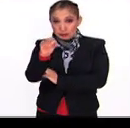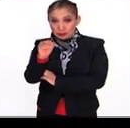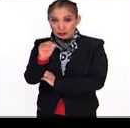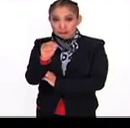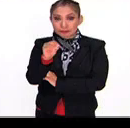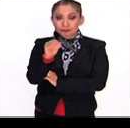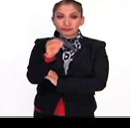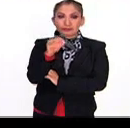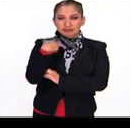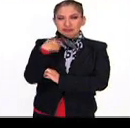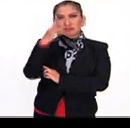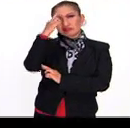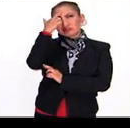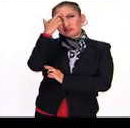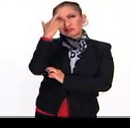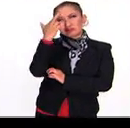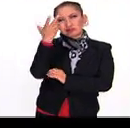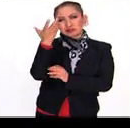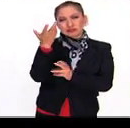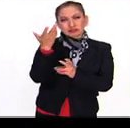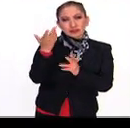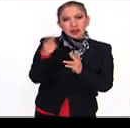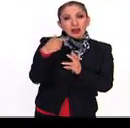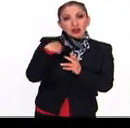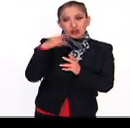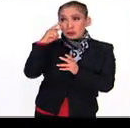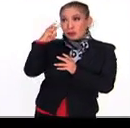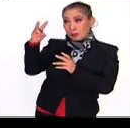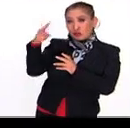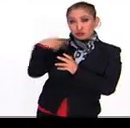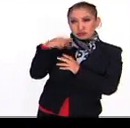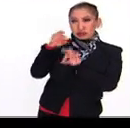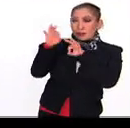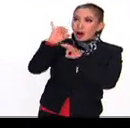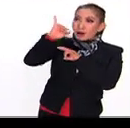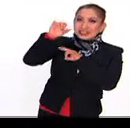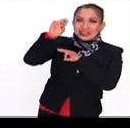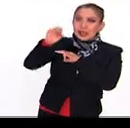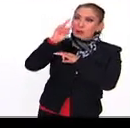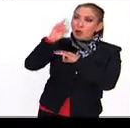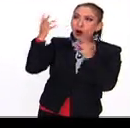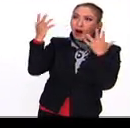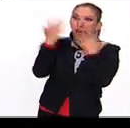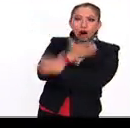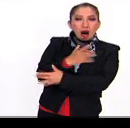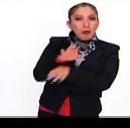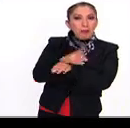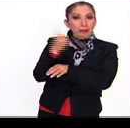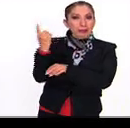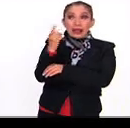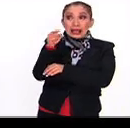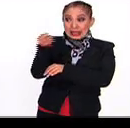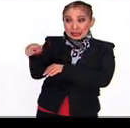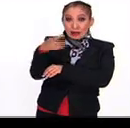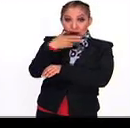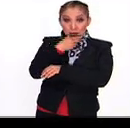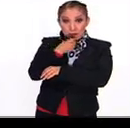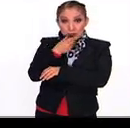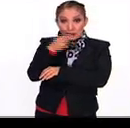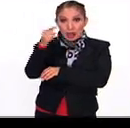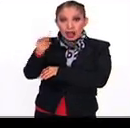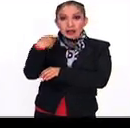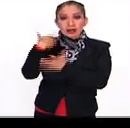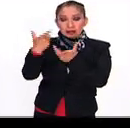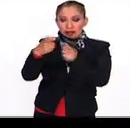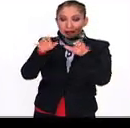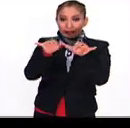debo quizá recordarlo así, los que veíamos el trabajo de Jan nos sorprendíamos porque el hecho de que él